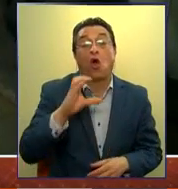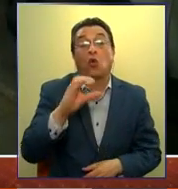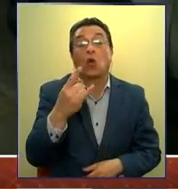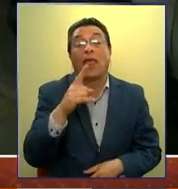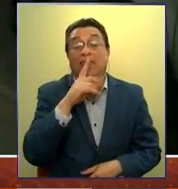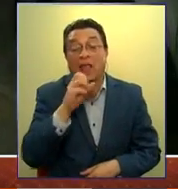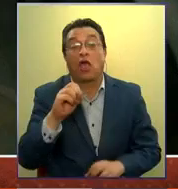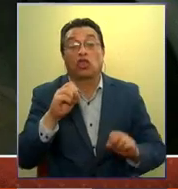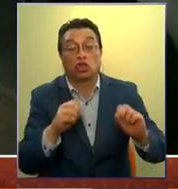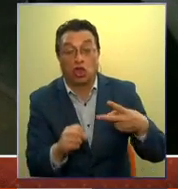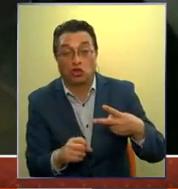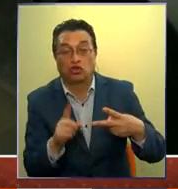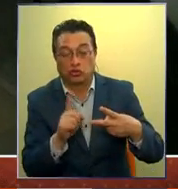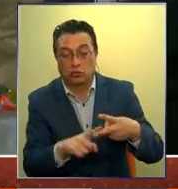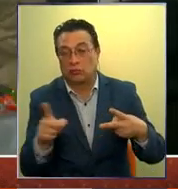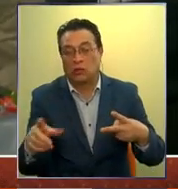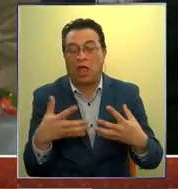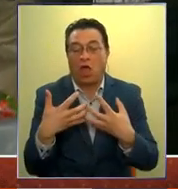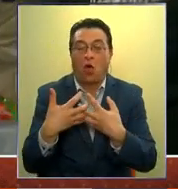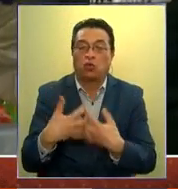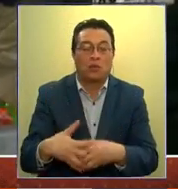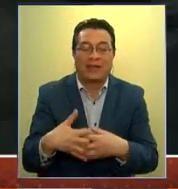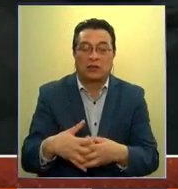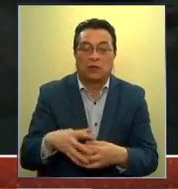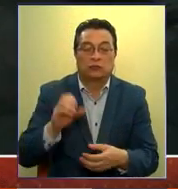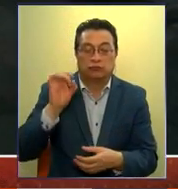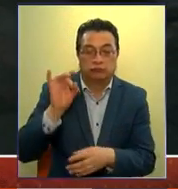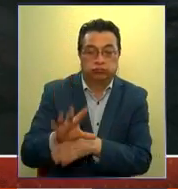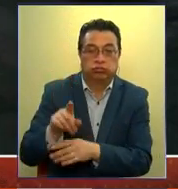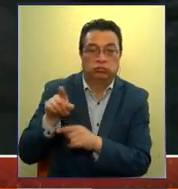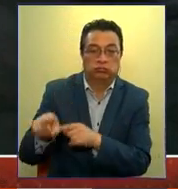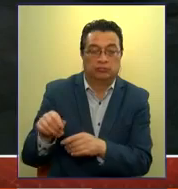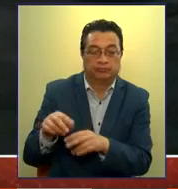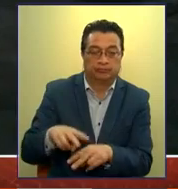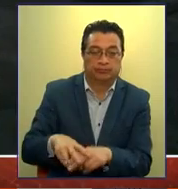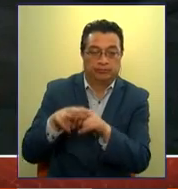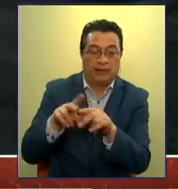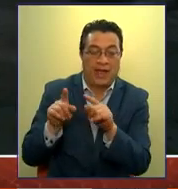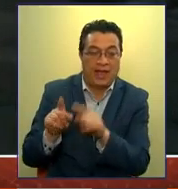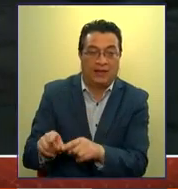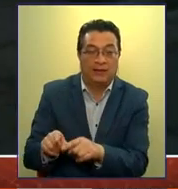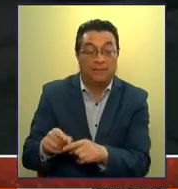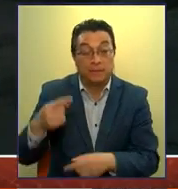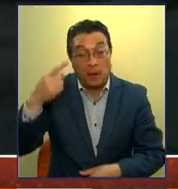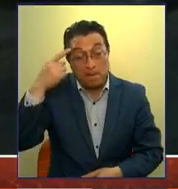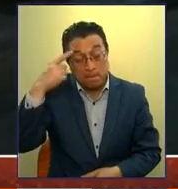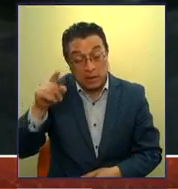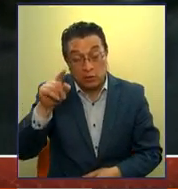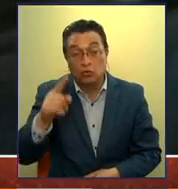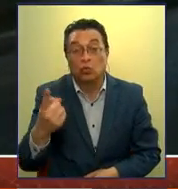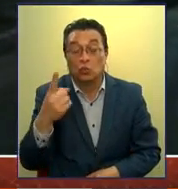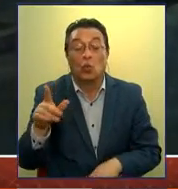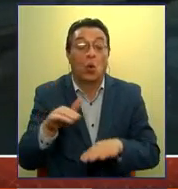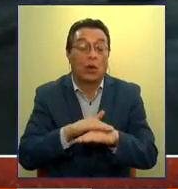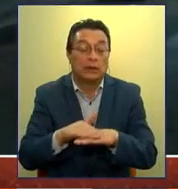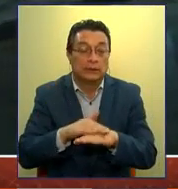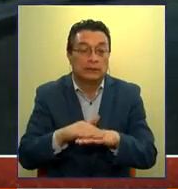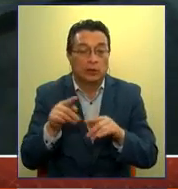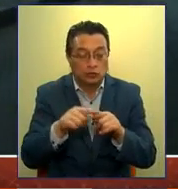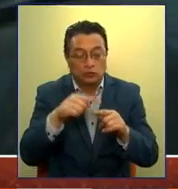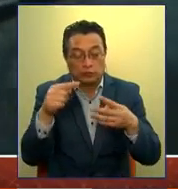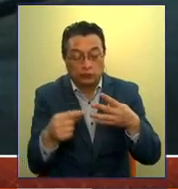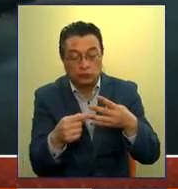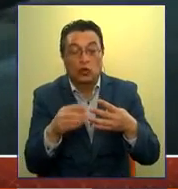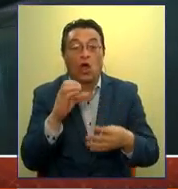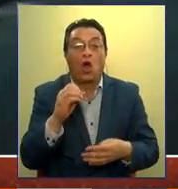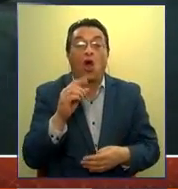cuenta 2, se le abre automáticamente sin costo y se deposita allí su dinero. Sin embargo, dejamos un casillero otros en el